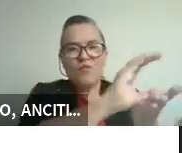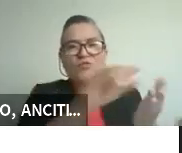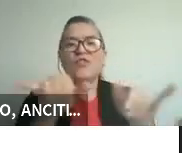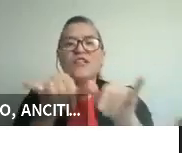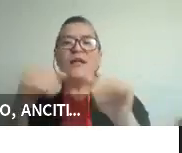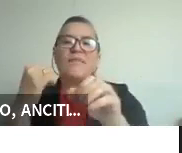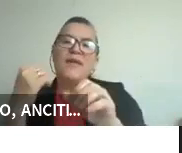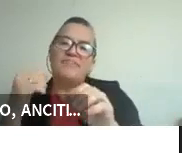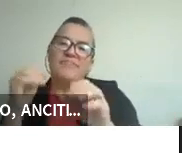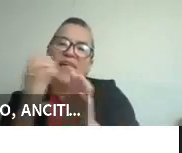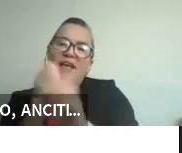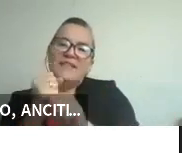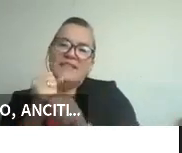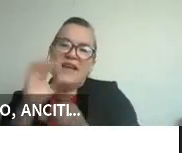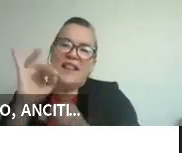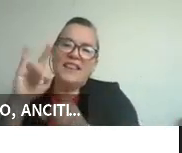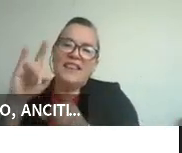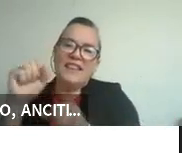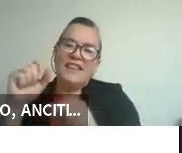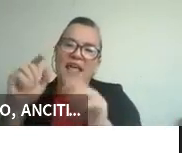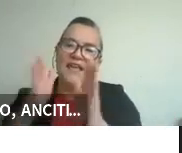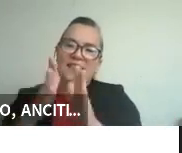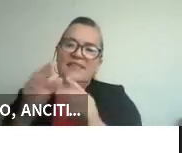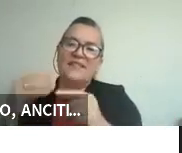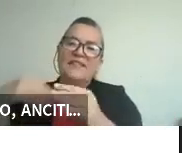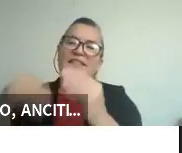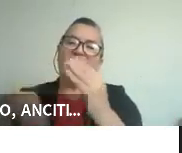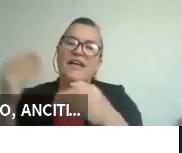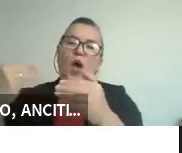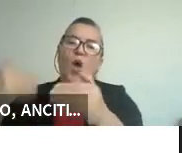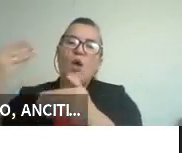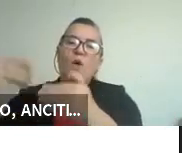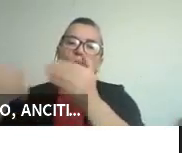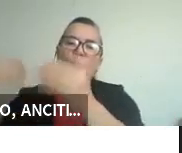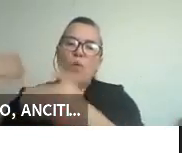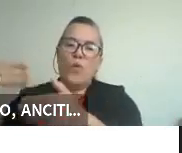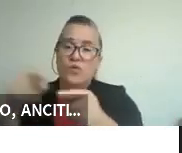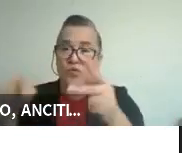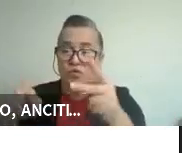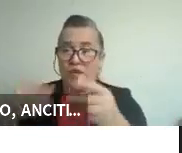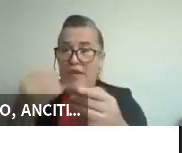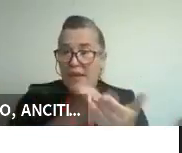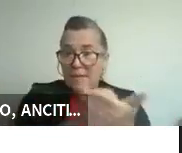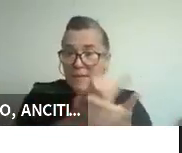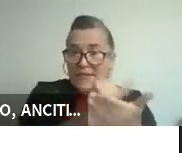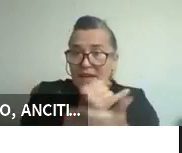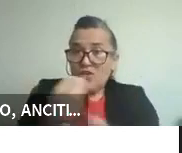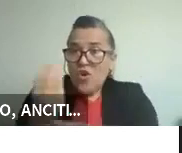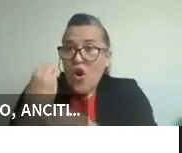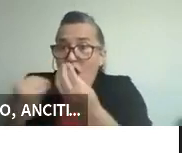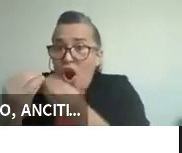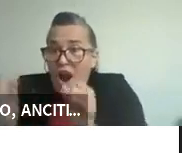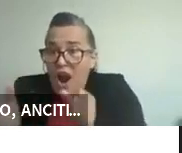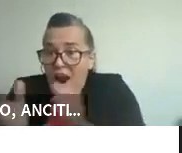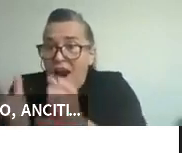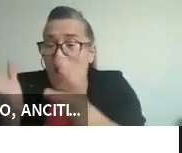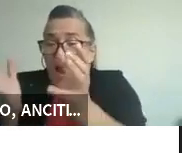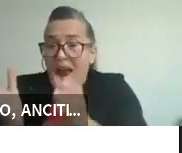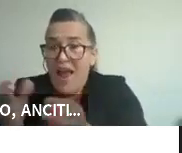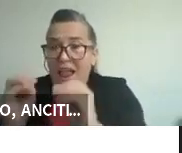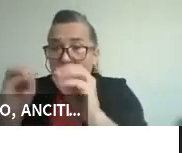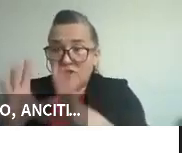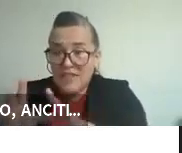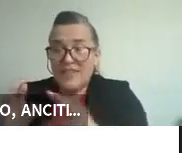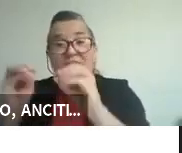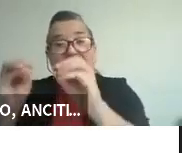de tesis de grado y de posgrado la investigación nutre la docencia y la docencia en nutre la investigación